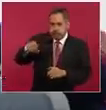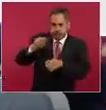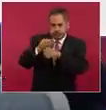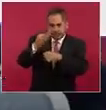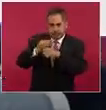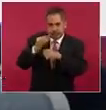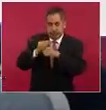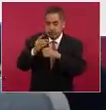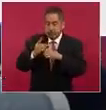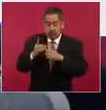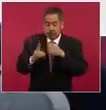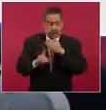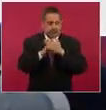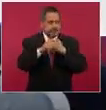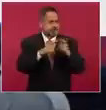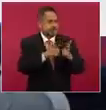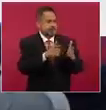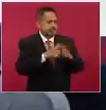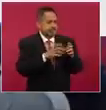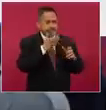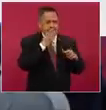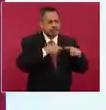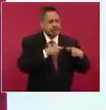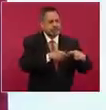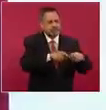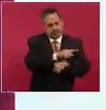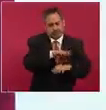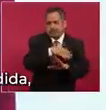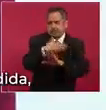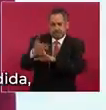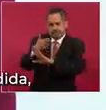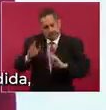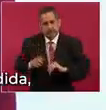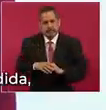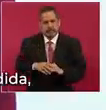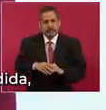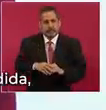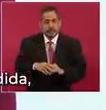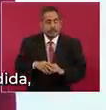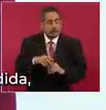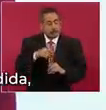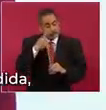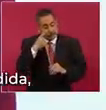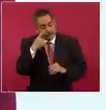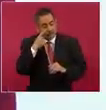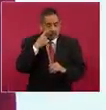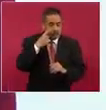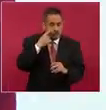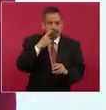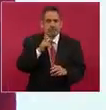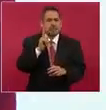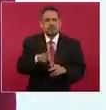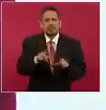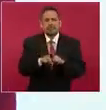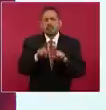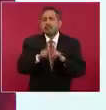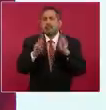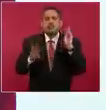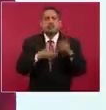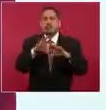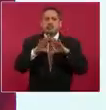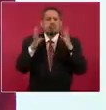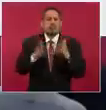una embestida de la élite conservadora de tu país que en mayor o menor medida como en cualquier lugar del